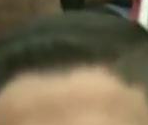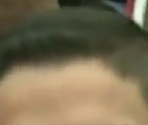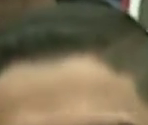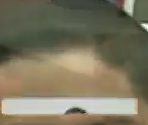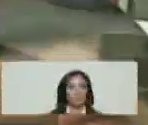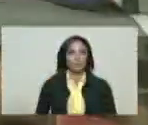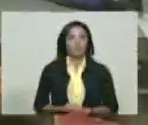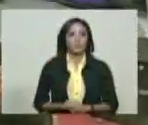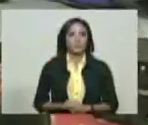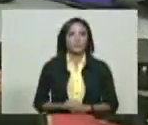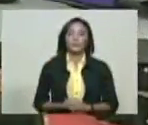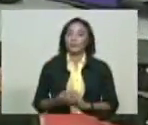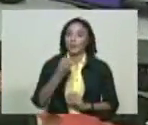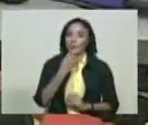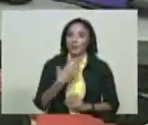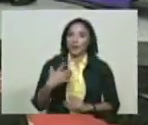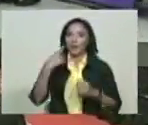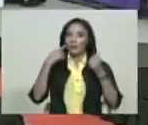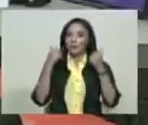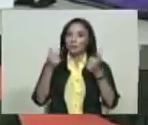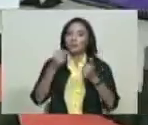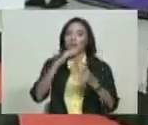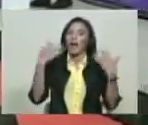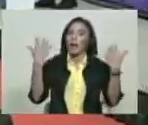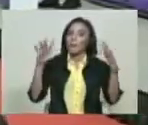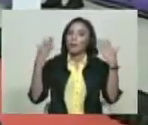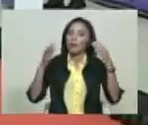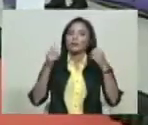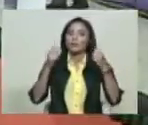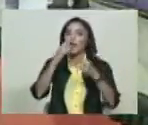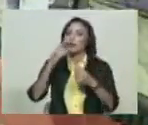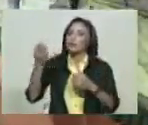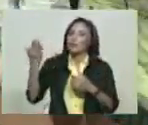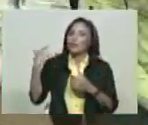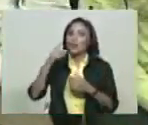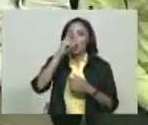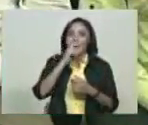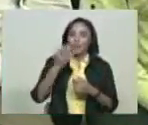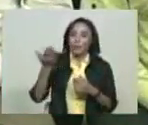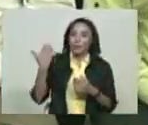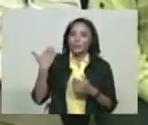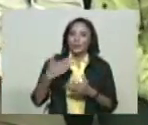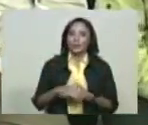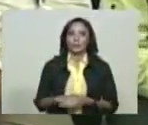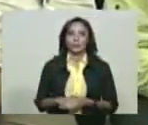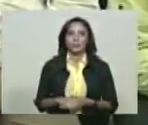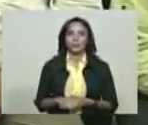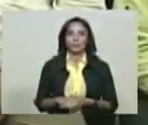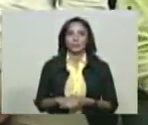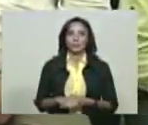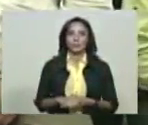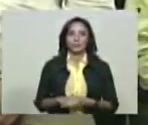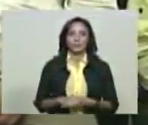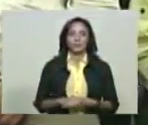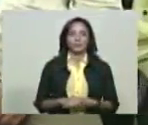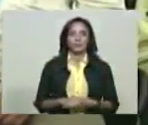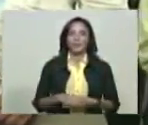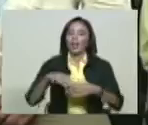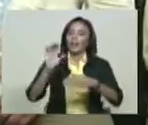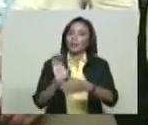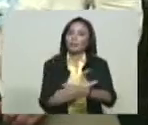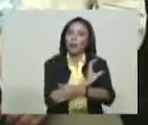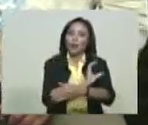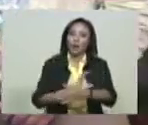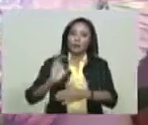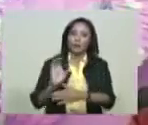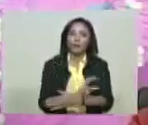qué recuerdos tan bello y eso fue ayer antes de ayer la canción pego